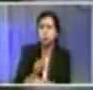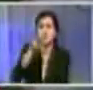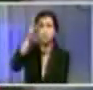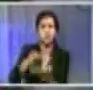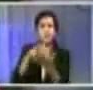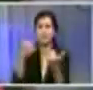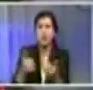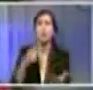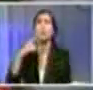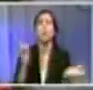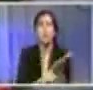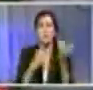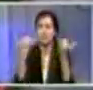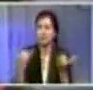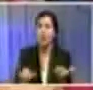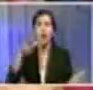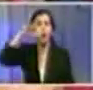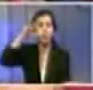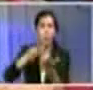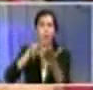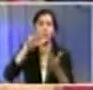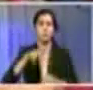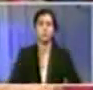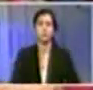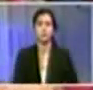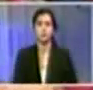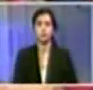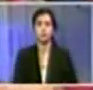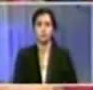de inmediato. Aprobado.